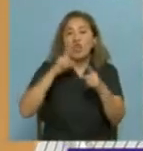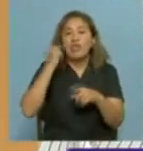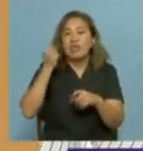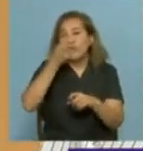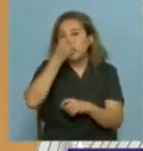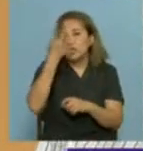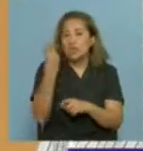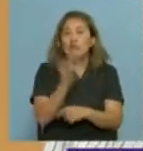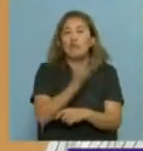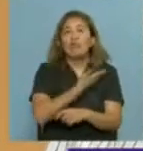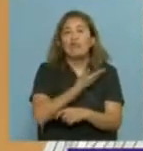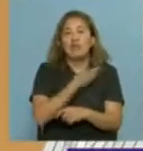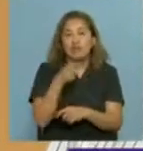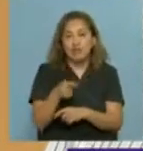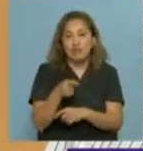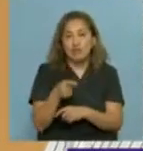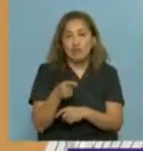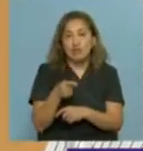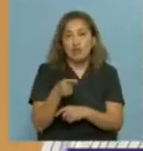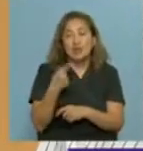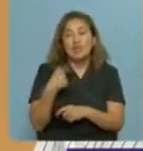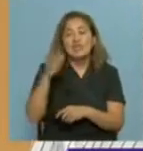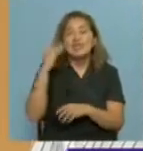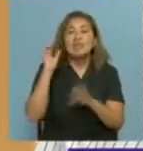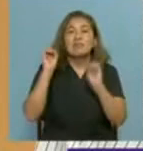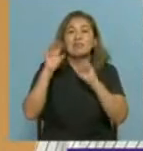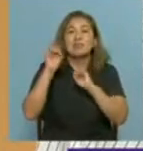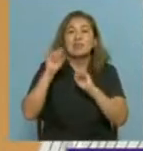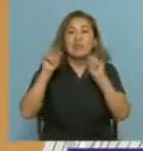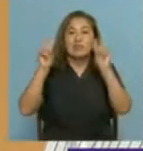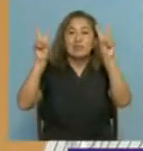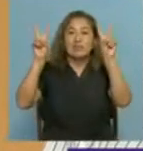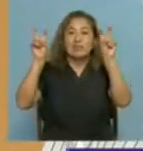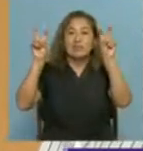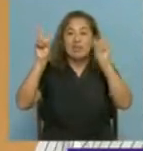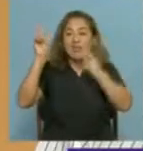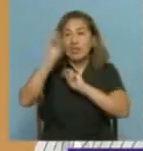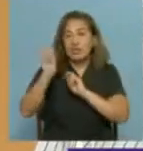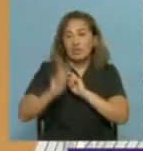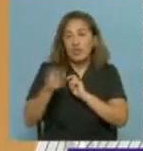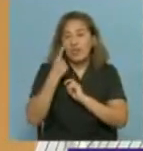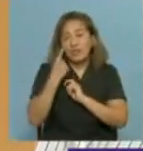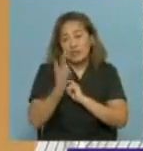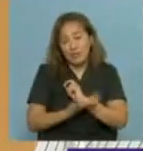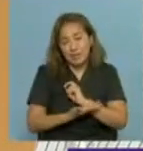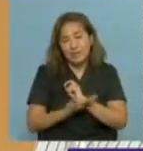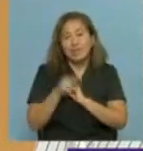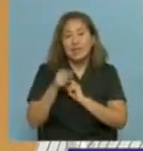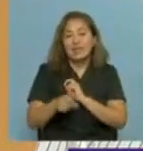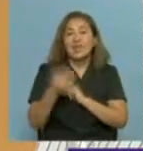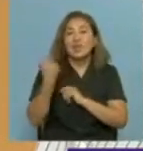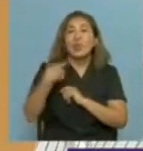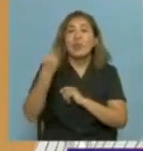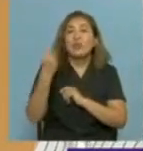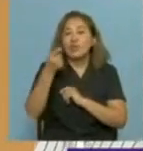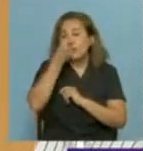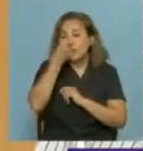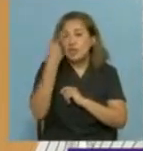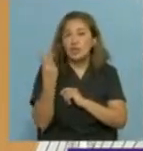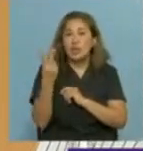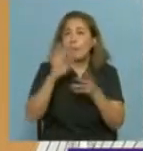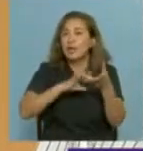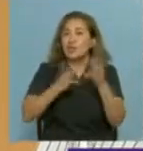de febrero llamado venezuela live el cual se llevó a cabo el 22 con